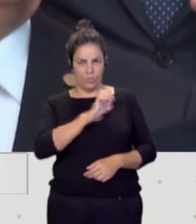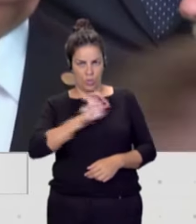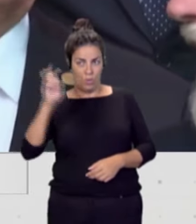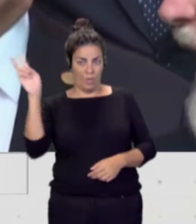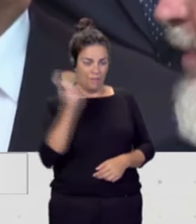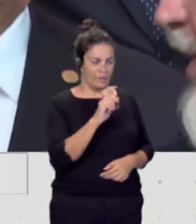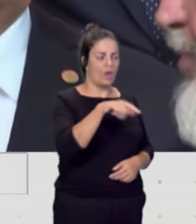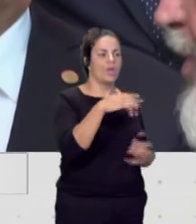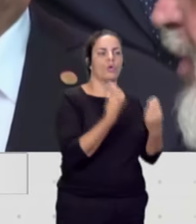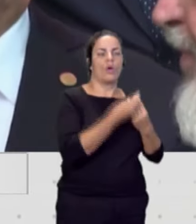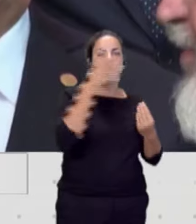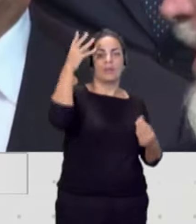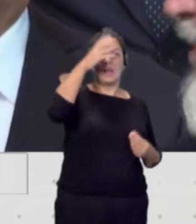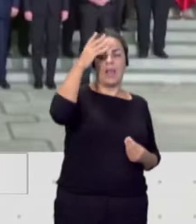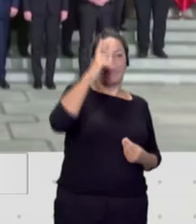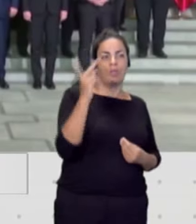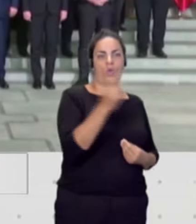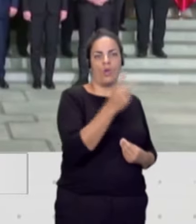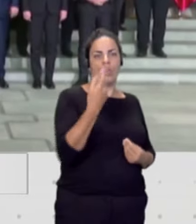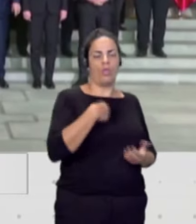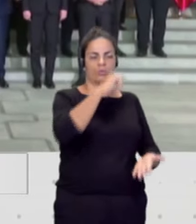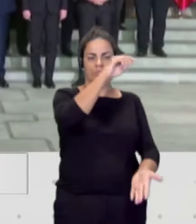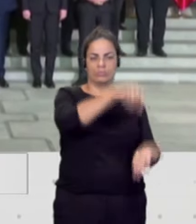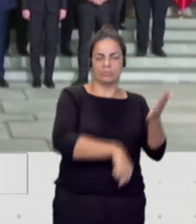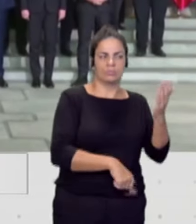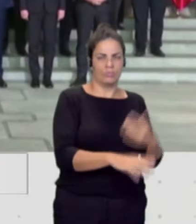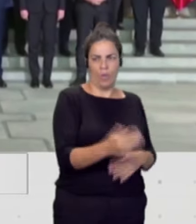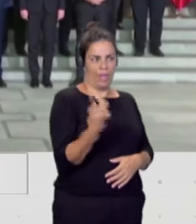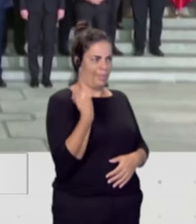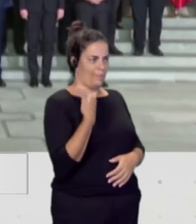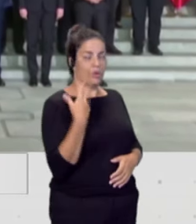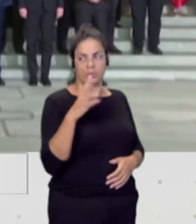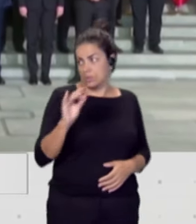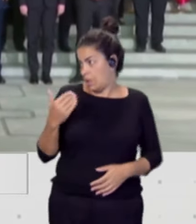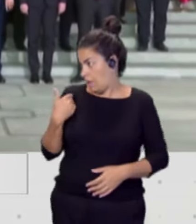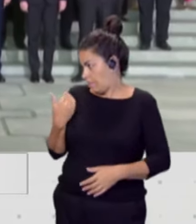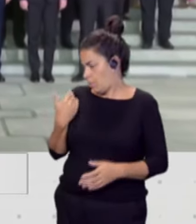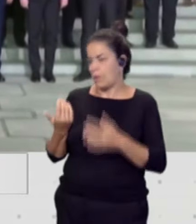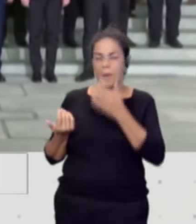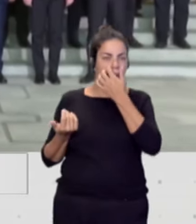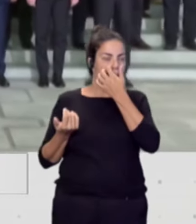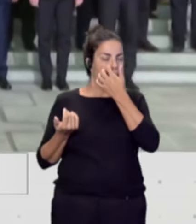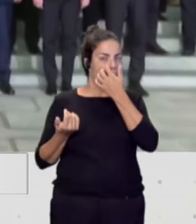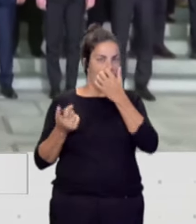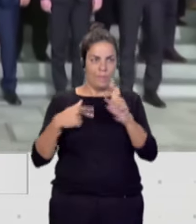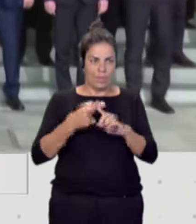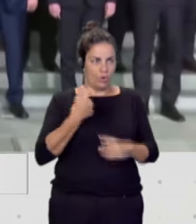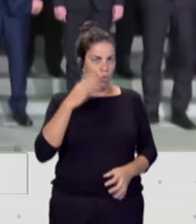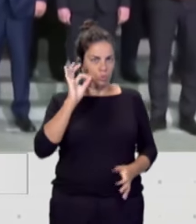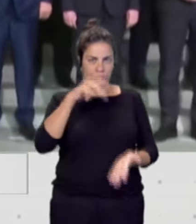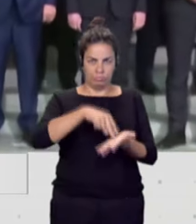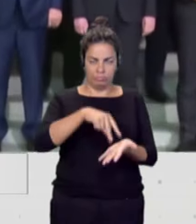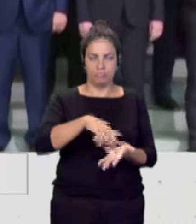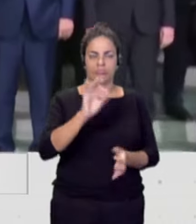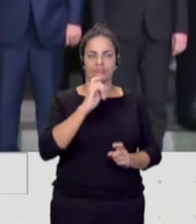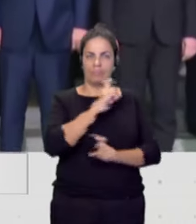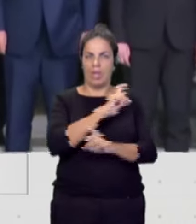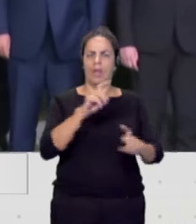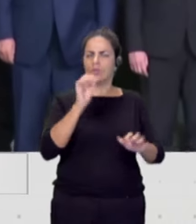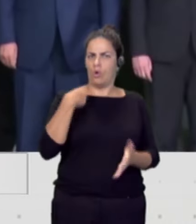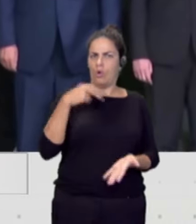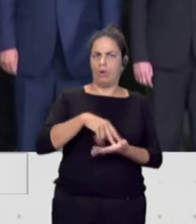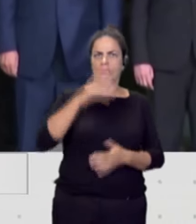el presidente Fernando Clavijo, el presidente canario. No hace tanto, ¿eh? Claro, hace pues, reciente. Hace reciente, y además yo tuve la oportunidad de estar presente en ese anuncio, y que tenía